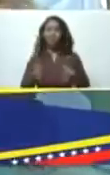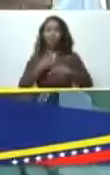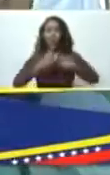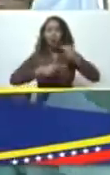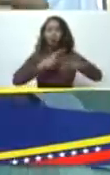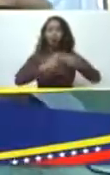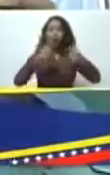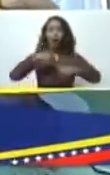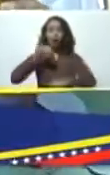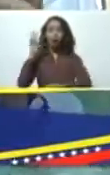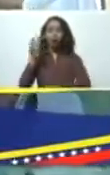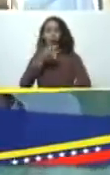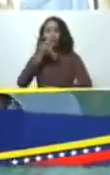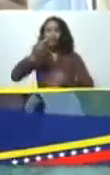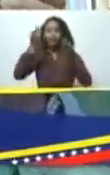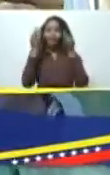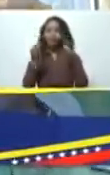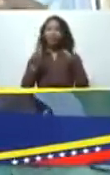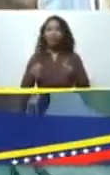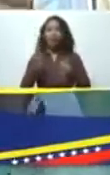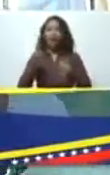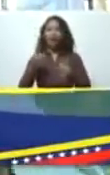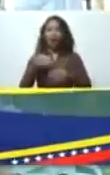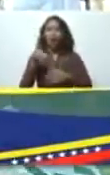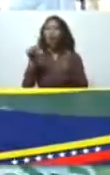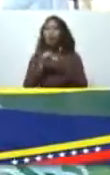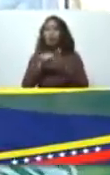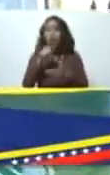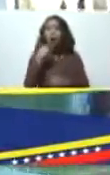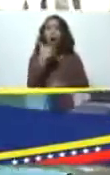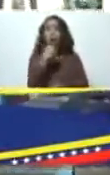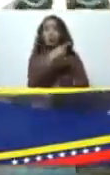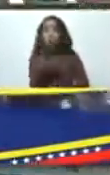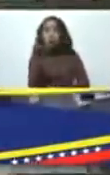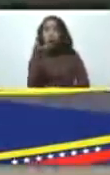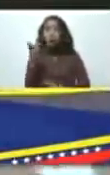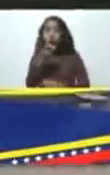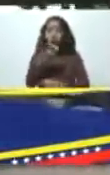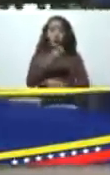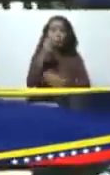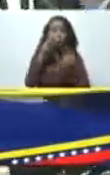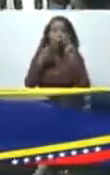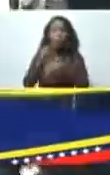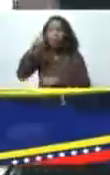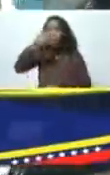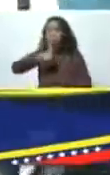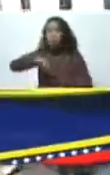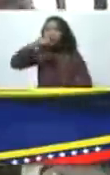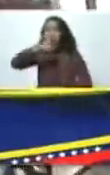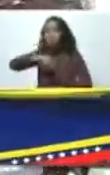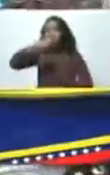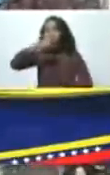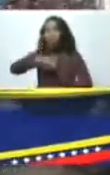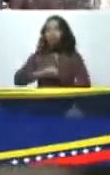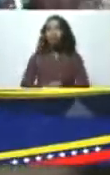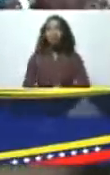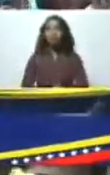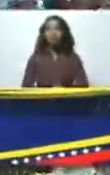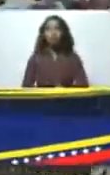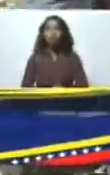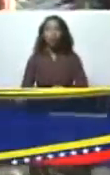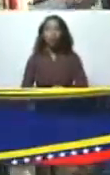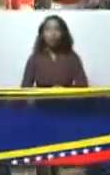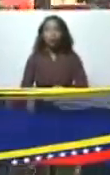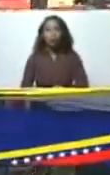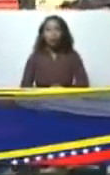produce en Venezuela es calidad. A donde usted lo busque es calidad. Vamos a ver los heladitos, ¿vale? Que me llamó la atención. Un placer tenerlos por aquí,